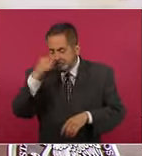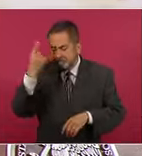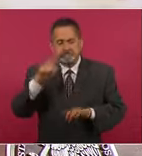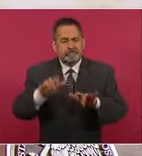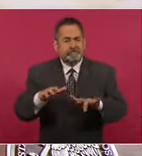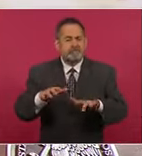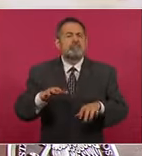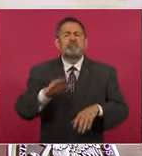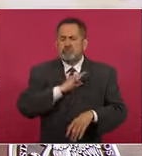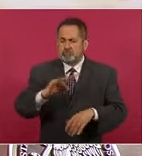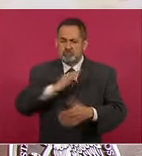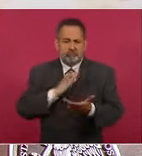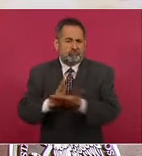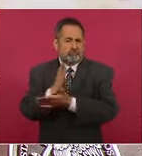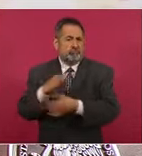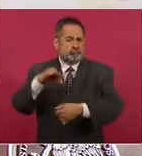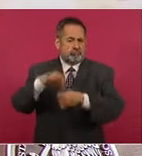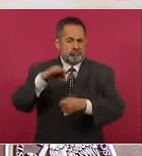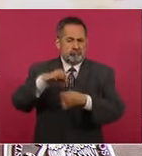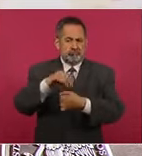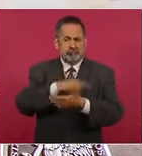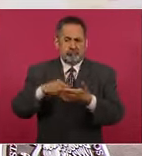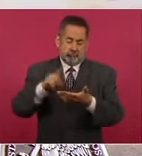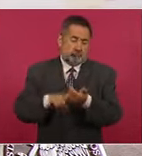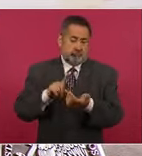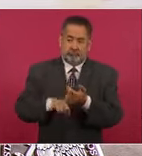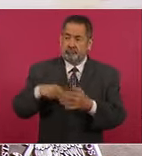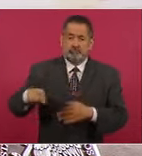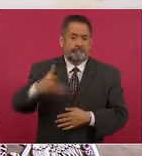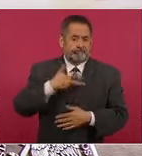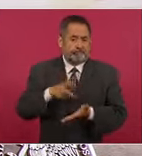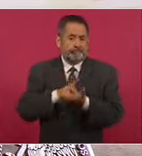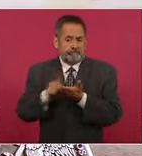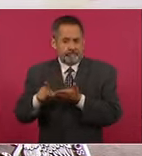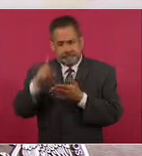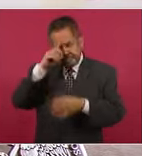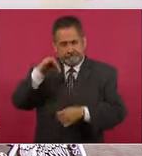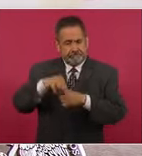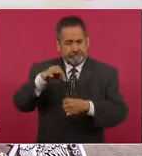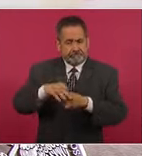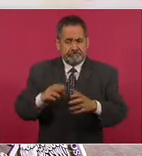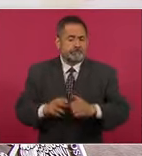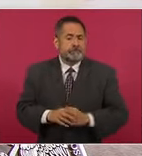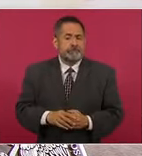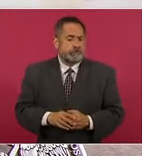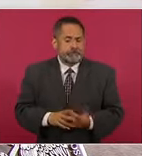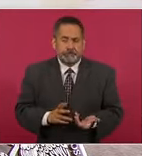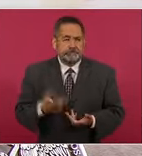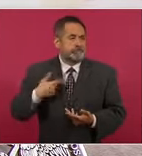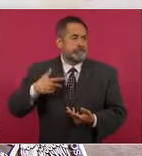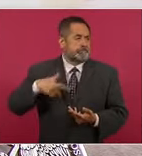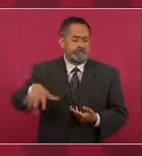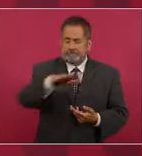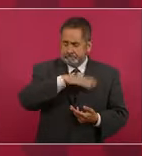el ejercicio del derecho del voto de todos los